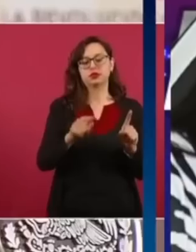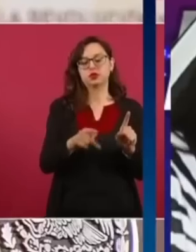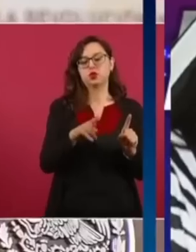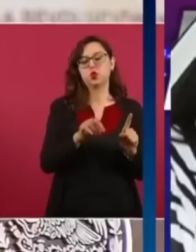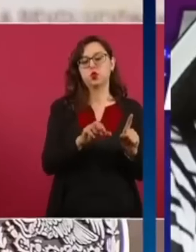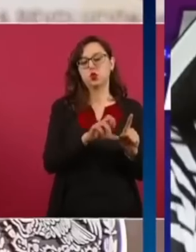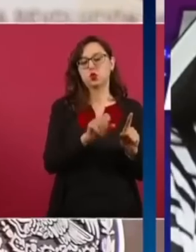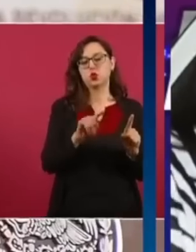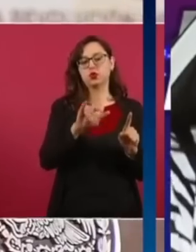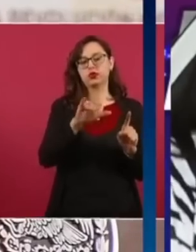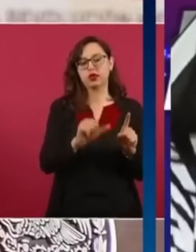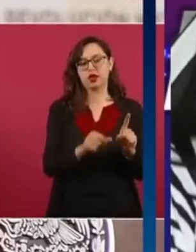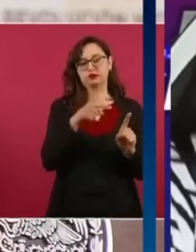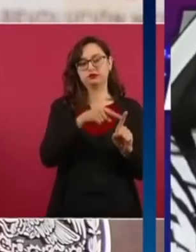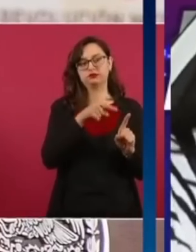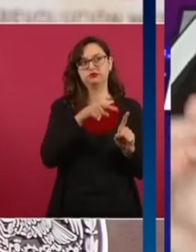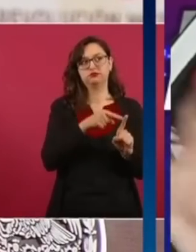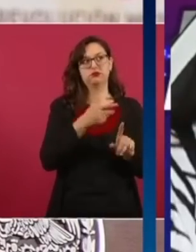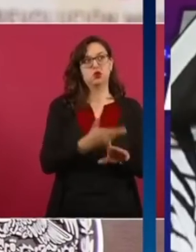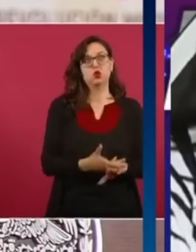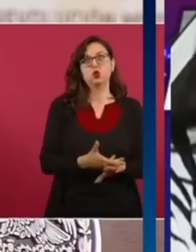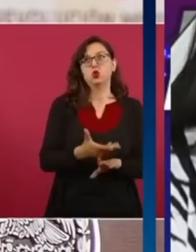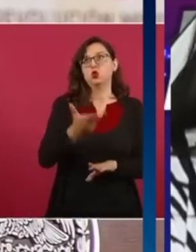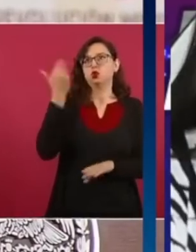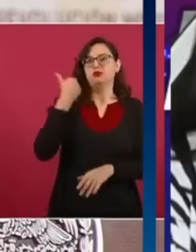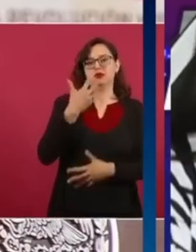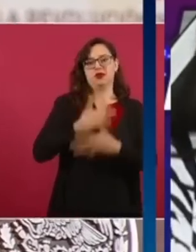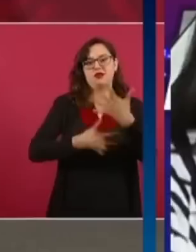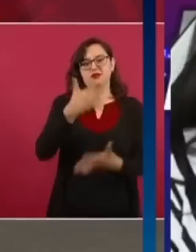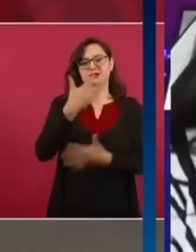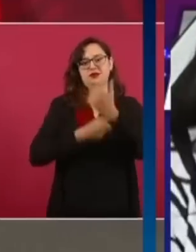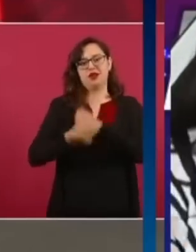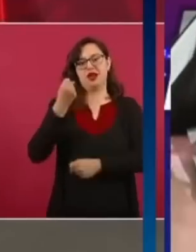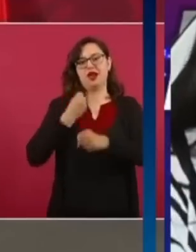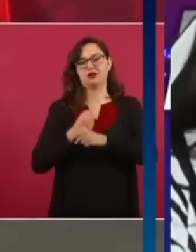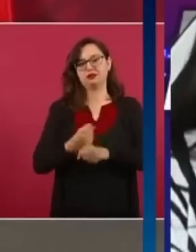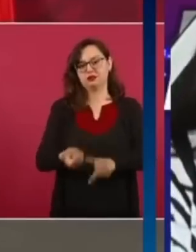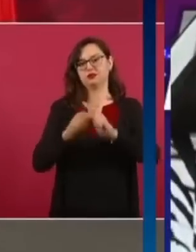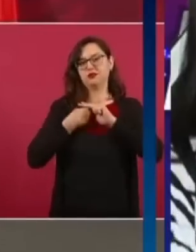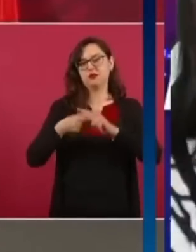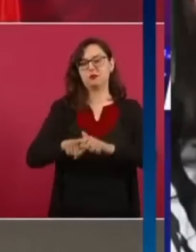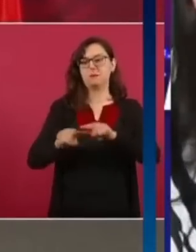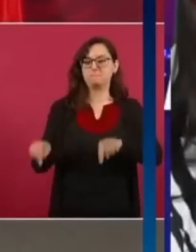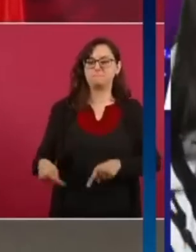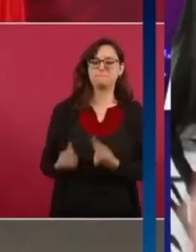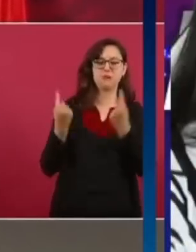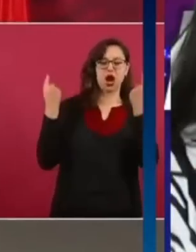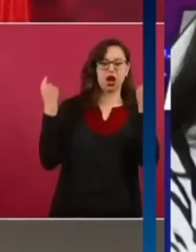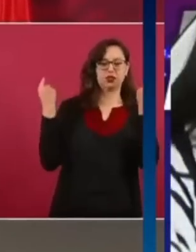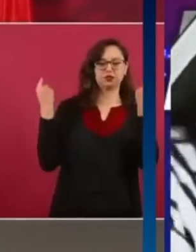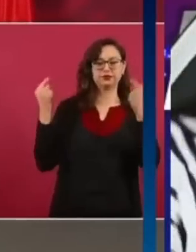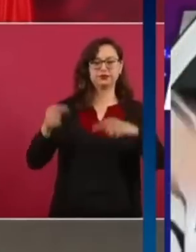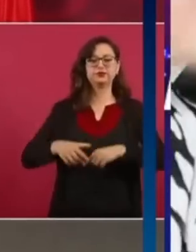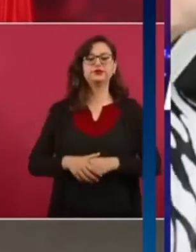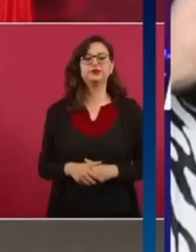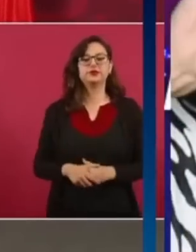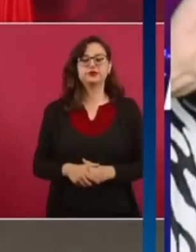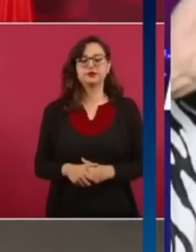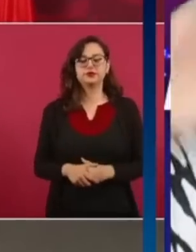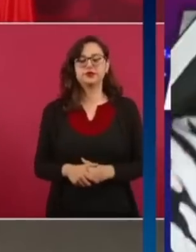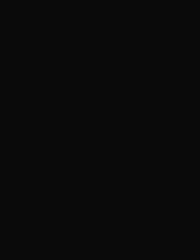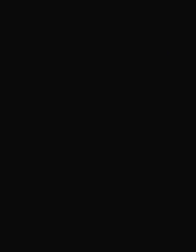tanto tener datos no es tan caro y aquí te lo voy a demostrar promueve código de descuento jungla solano y nos vemos hasta la próxima